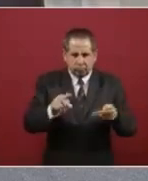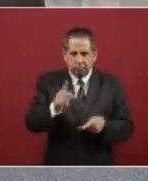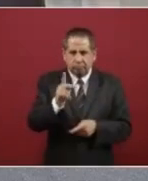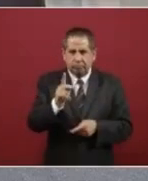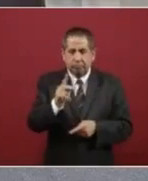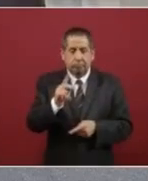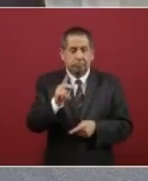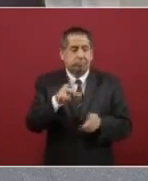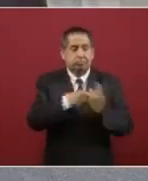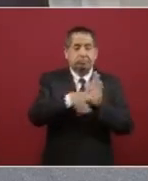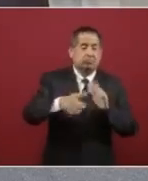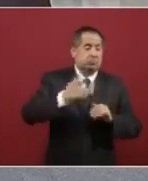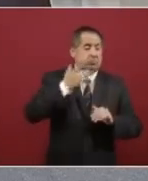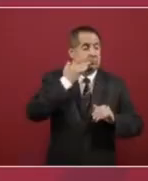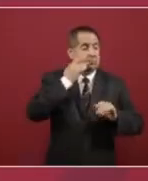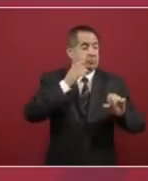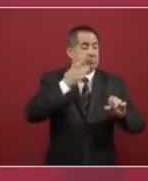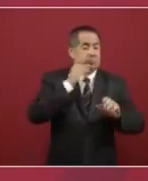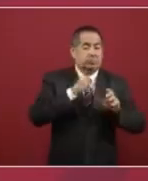fifí.